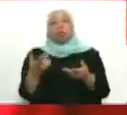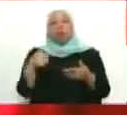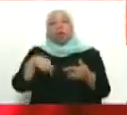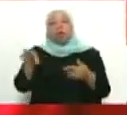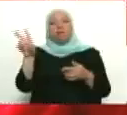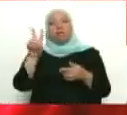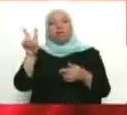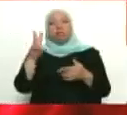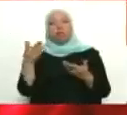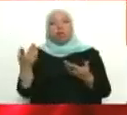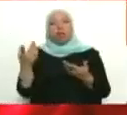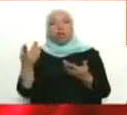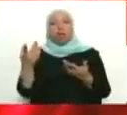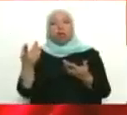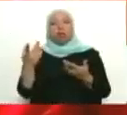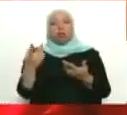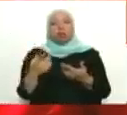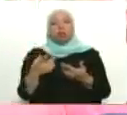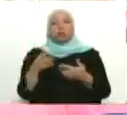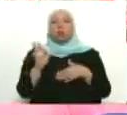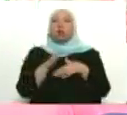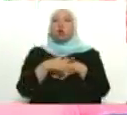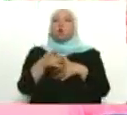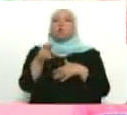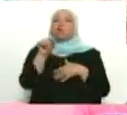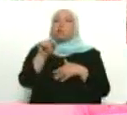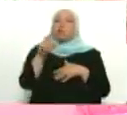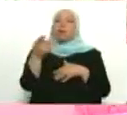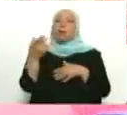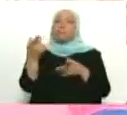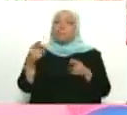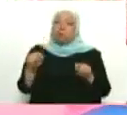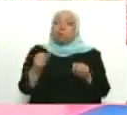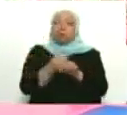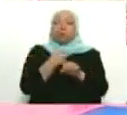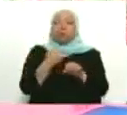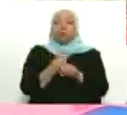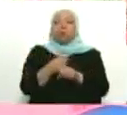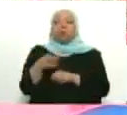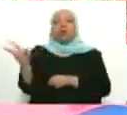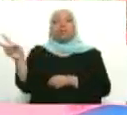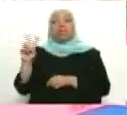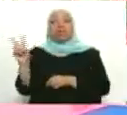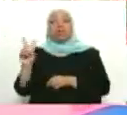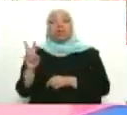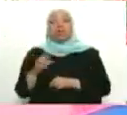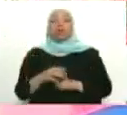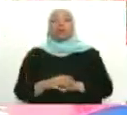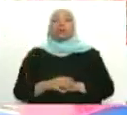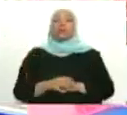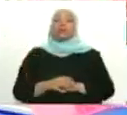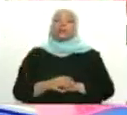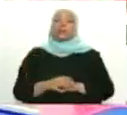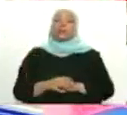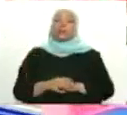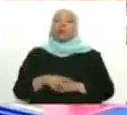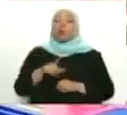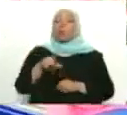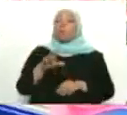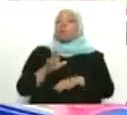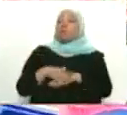país. ¿Por qué tú pediste bloqueos contra tu país? ¿Por qué tú